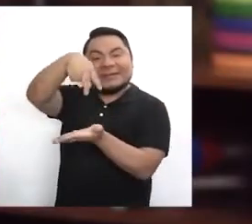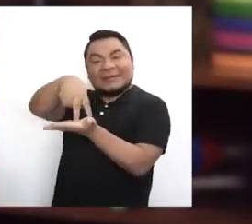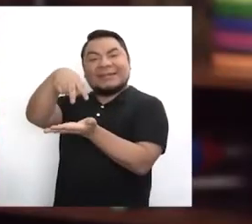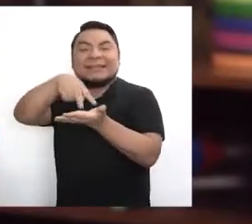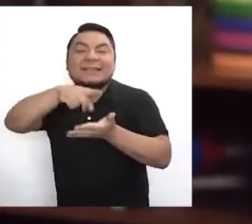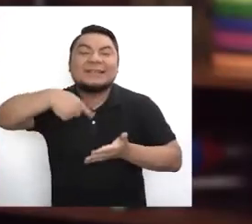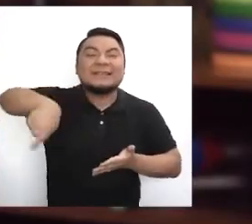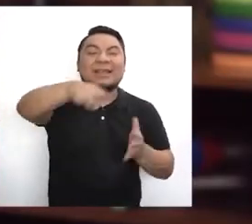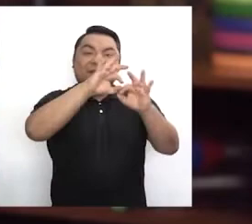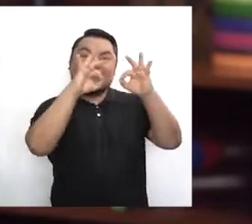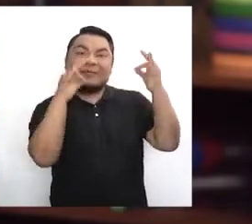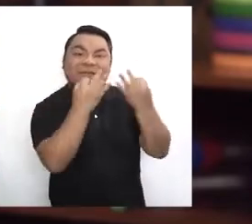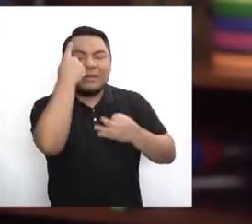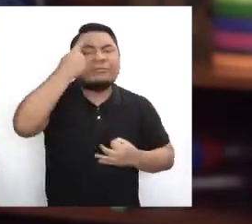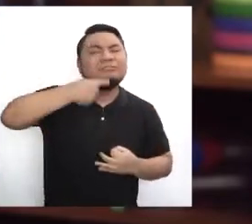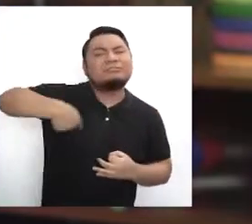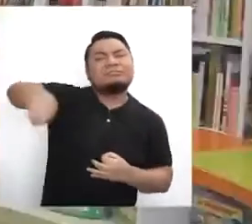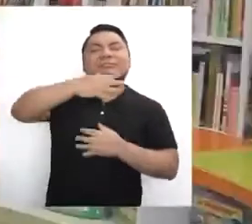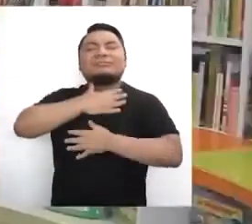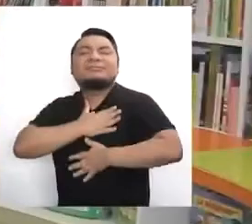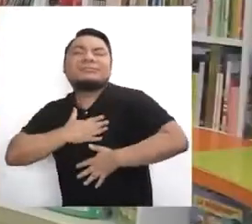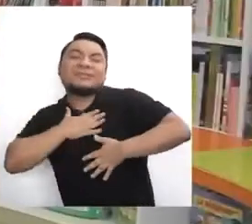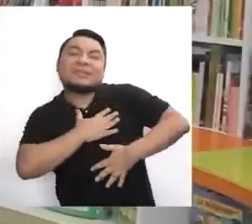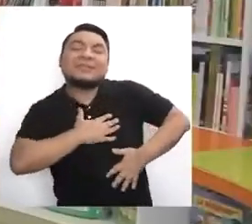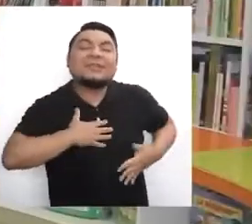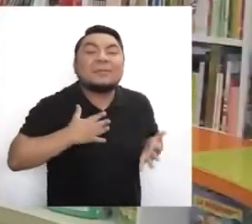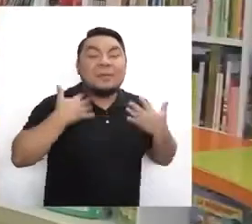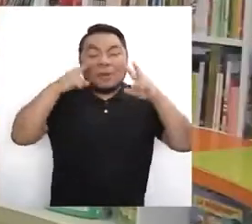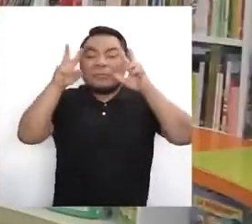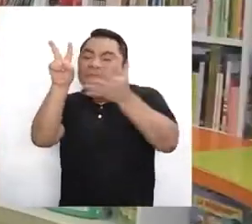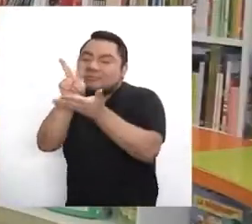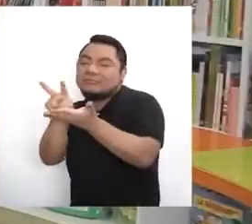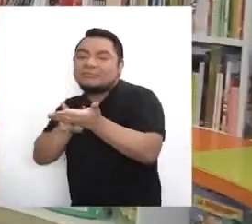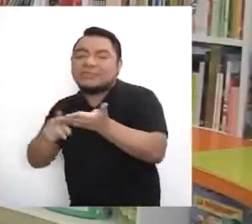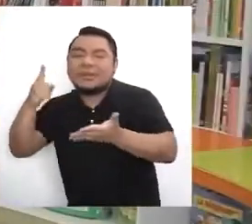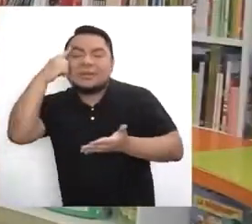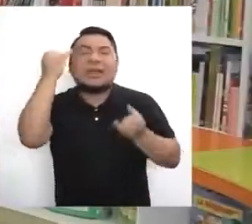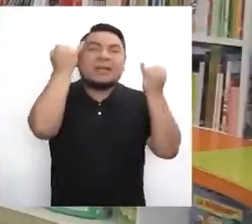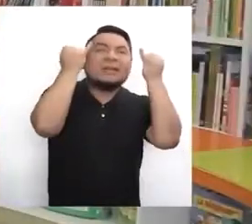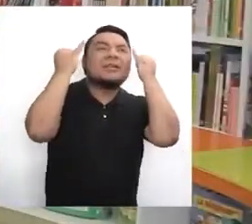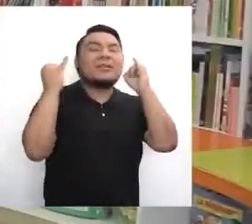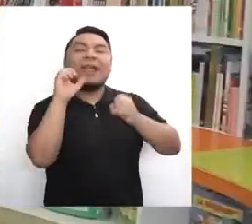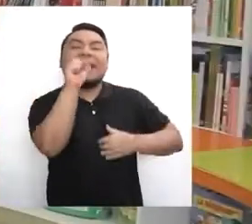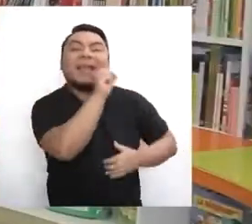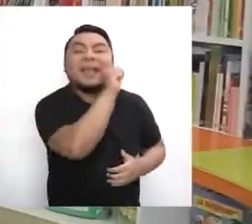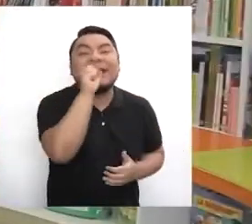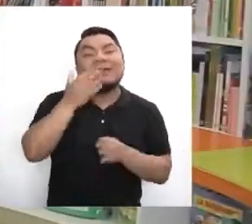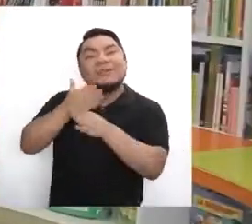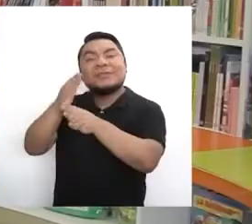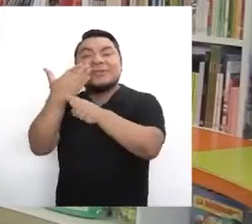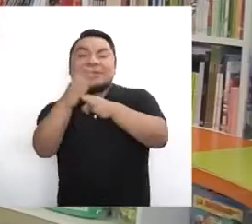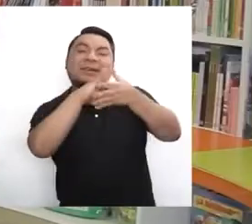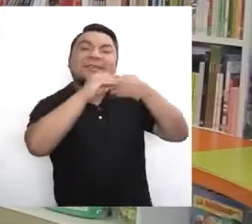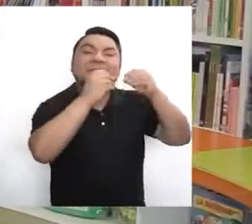Estar en familia y disfrutar. Podemos leer, crear y cantar. Compartir